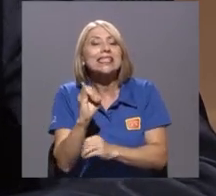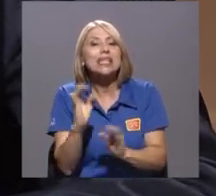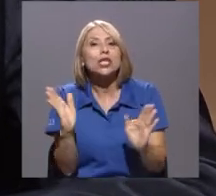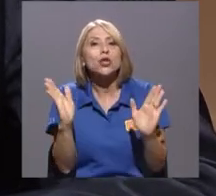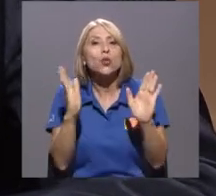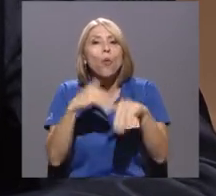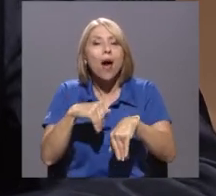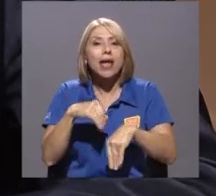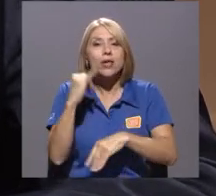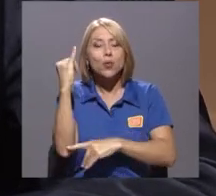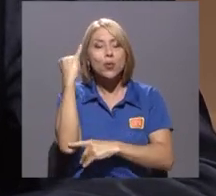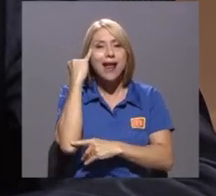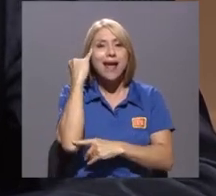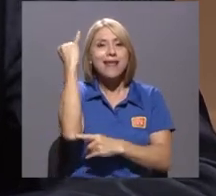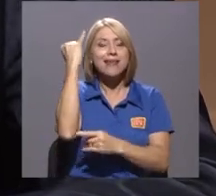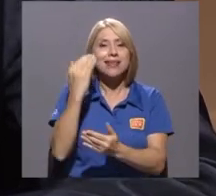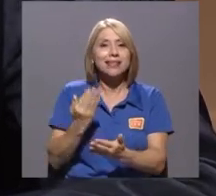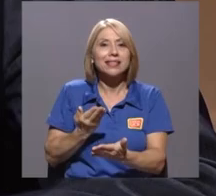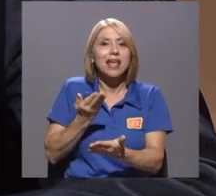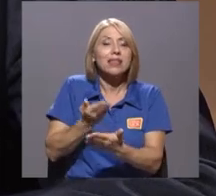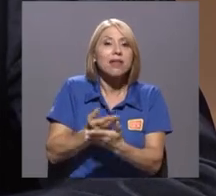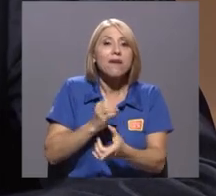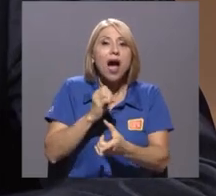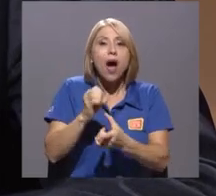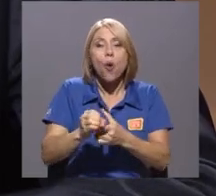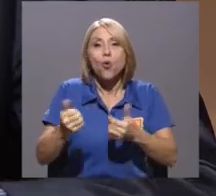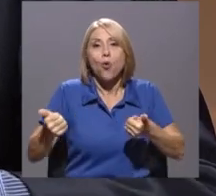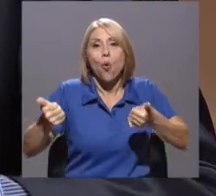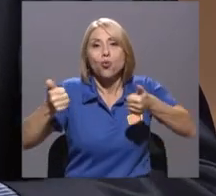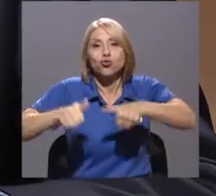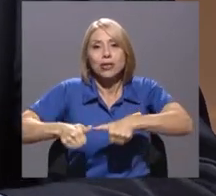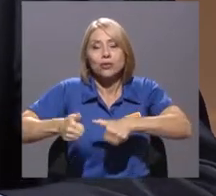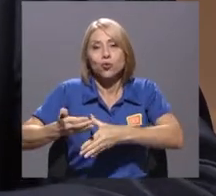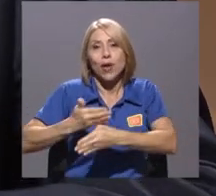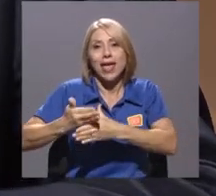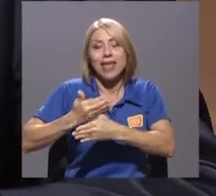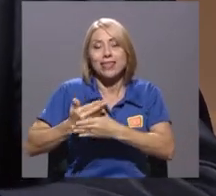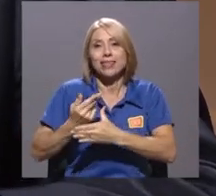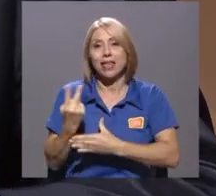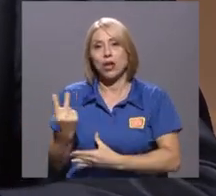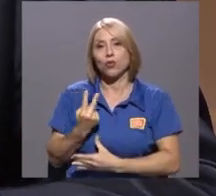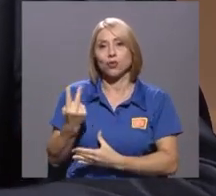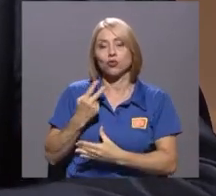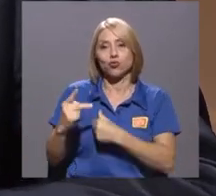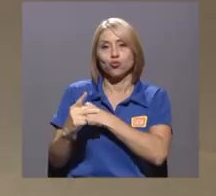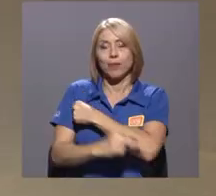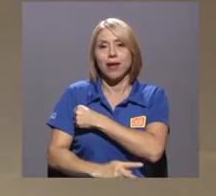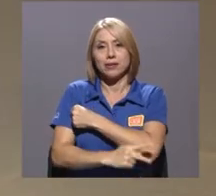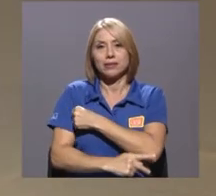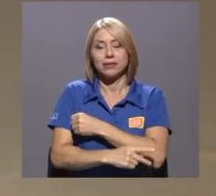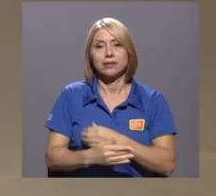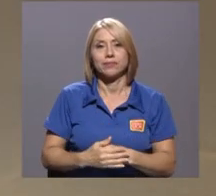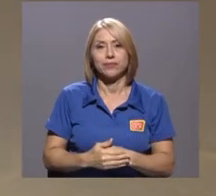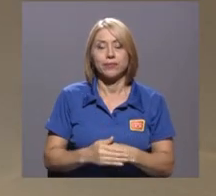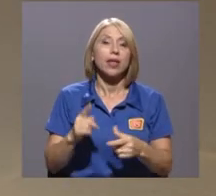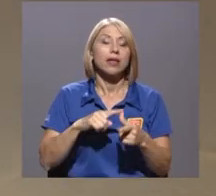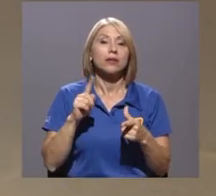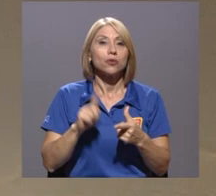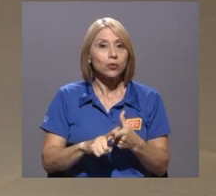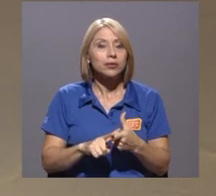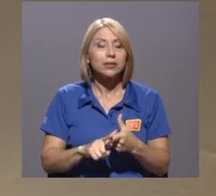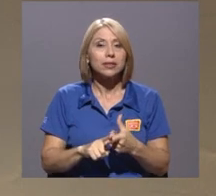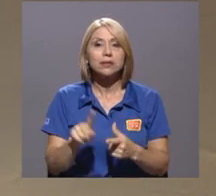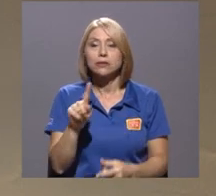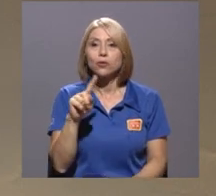iniciativa o un consenso entre nuestros dos países entonces fue no